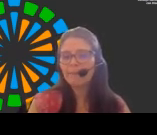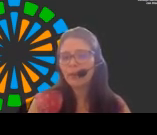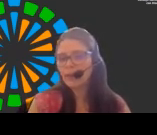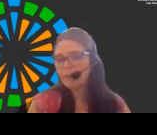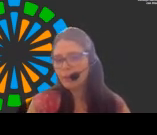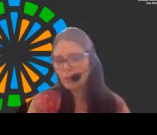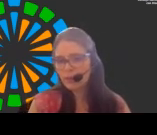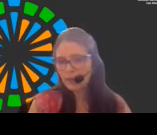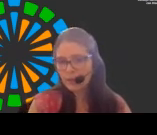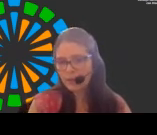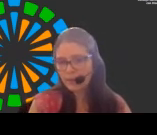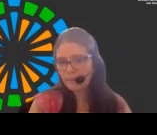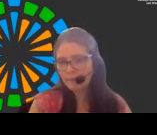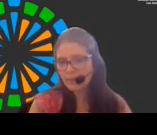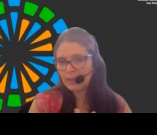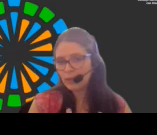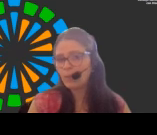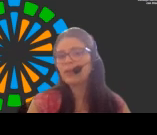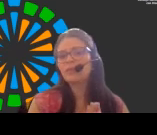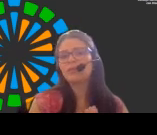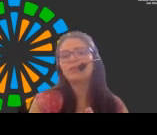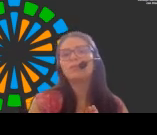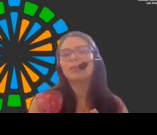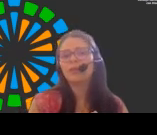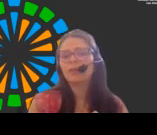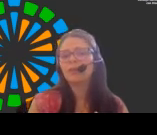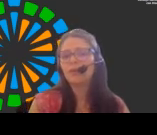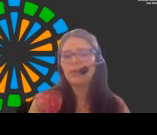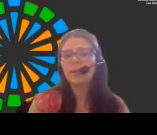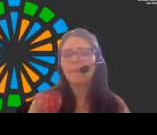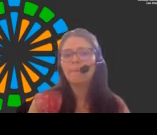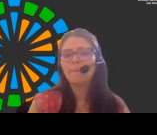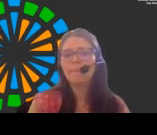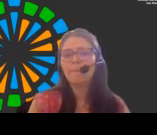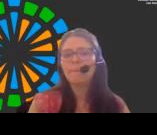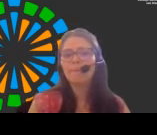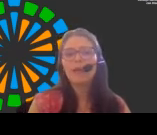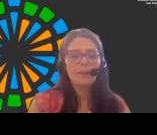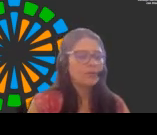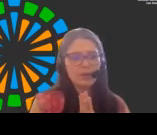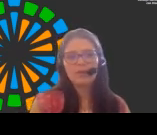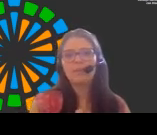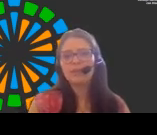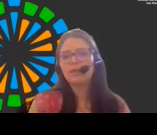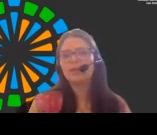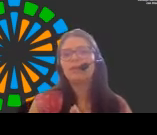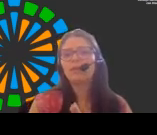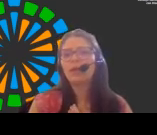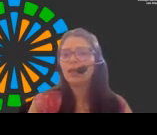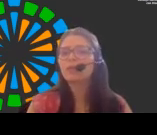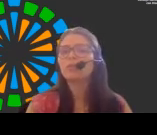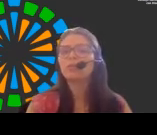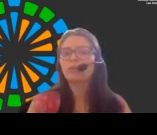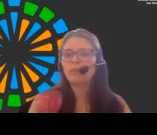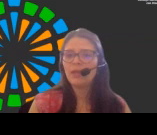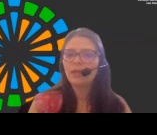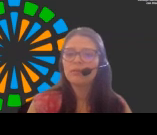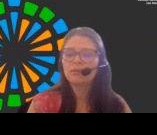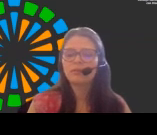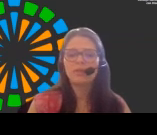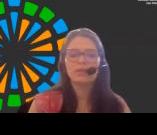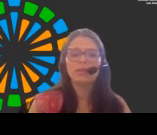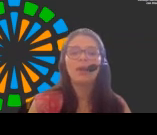por ejemplo el de tomar decisiones importantes de la vida que una persona con discapacidad